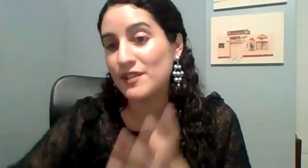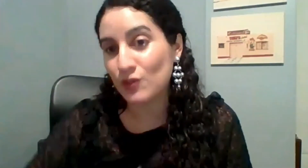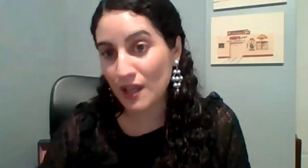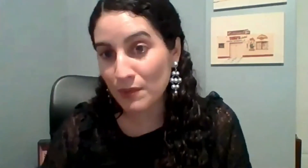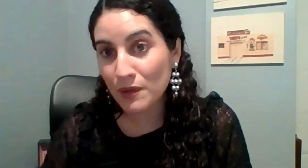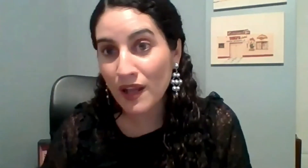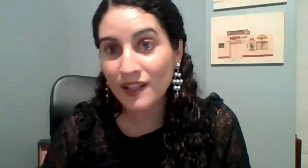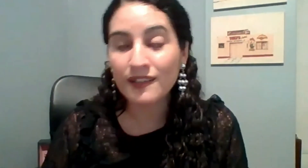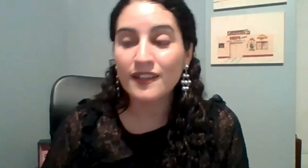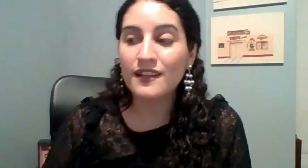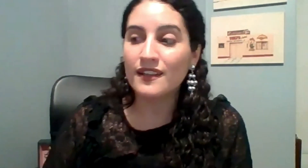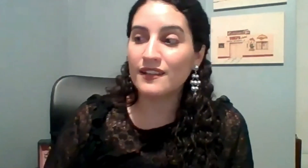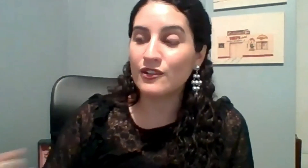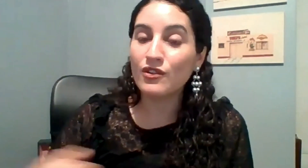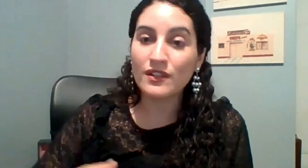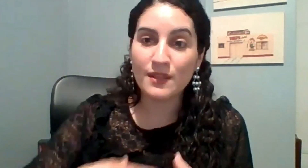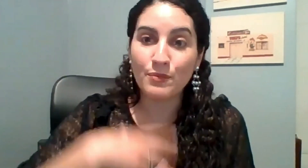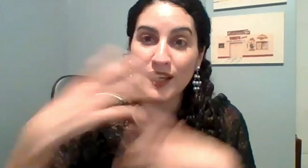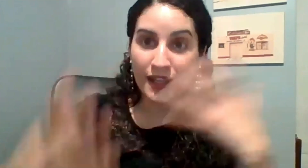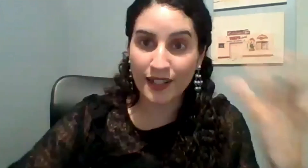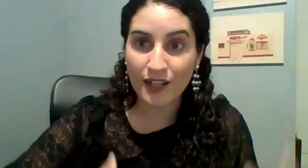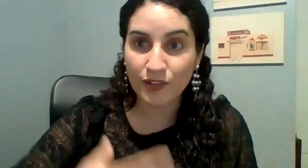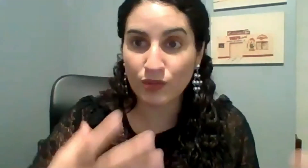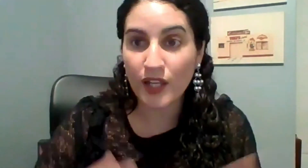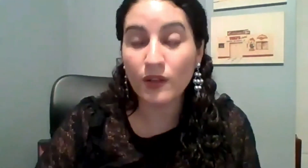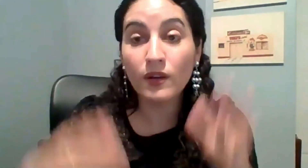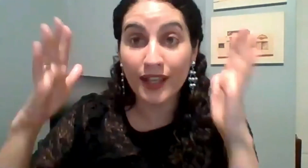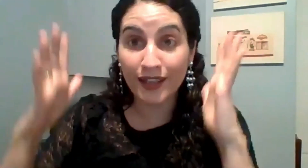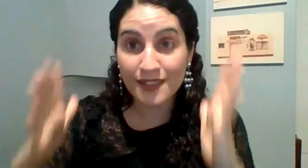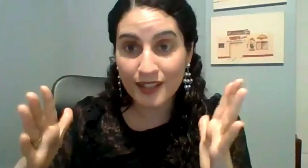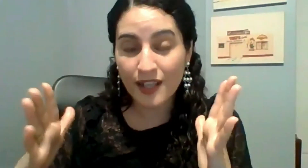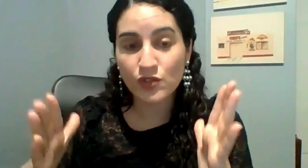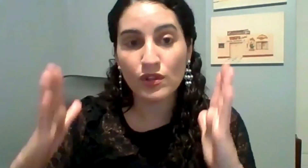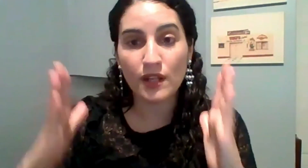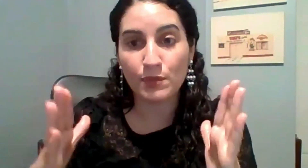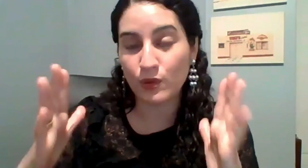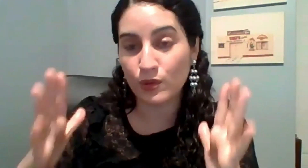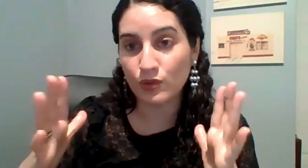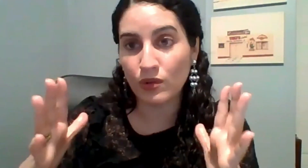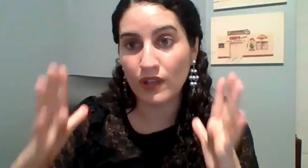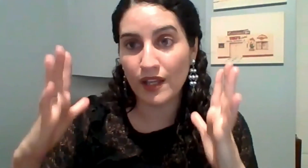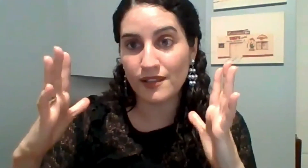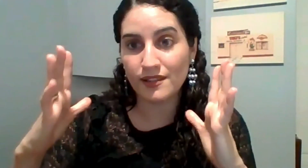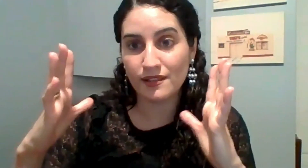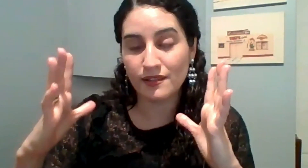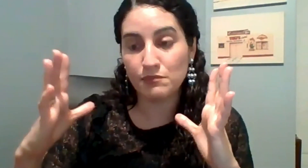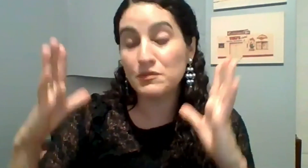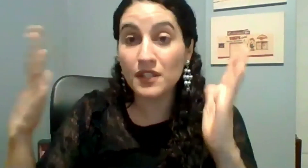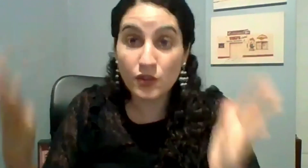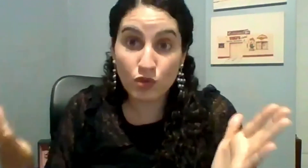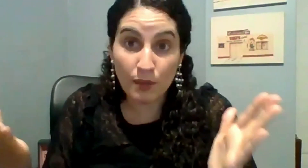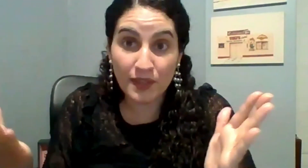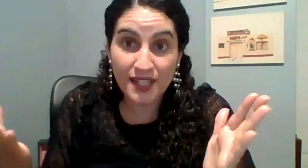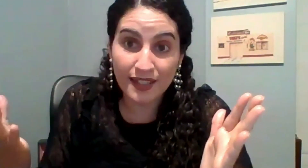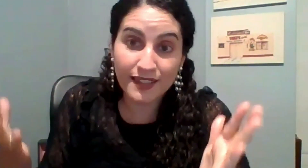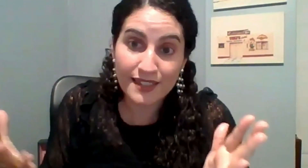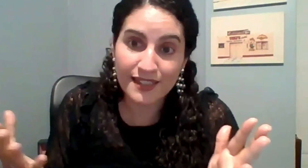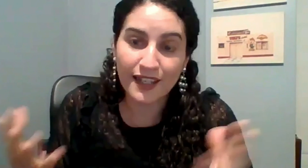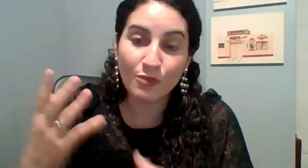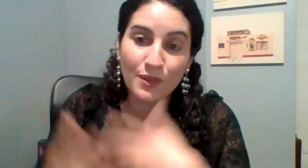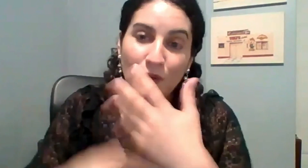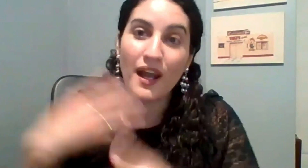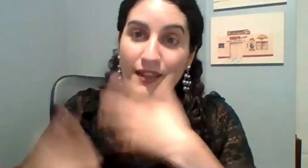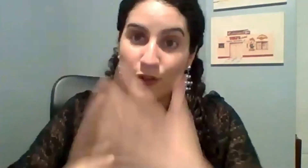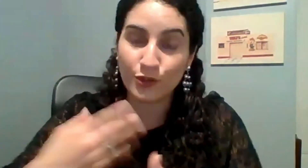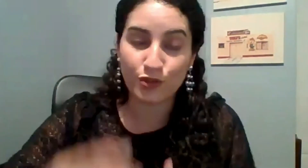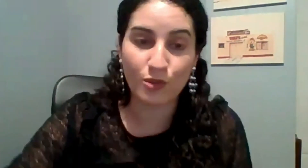en la Amazonía peruana, ¿no? Se puede generar todo un diálogo. En ese caso, el producto sí es una pieza artística,